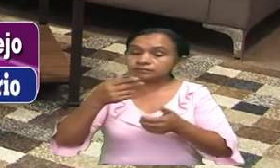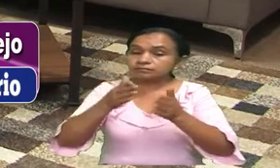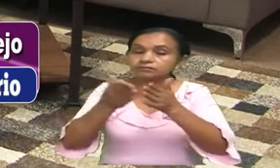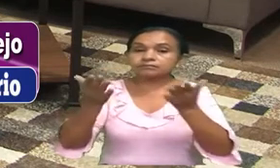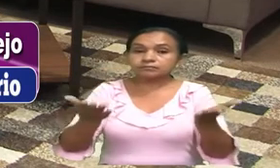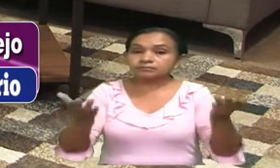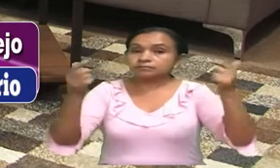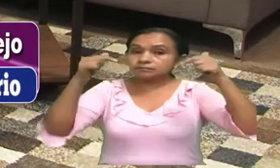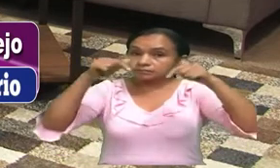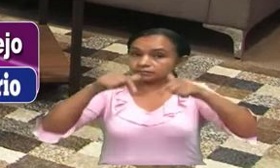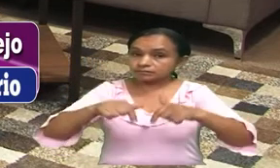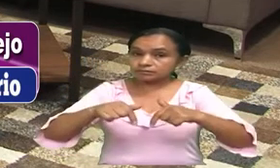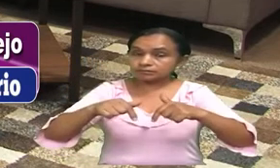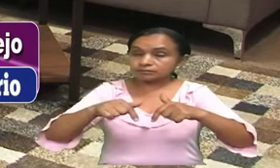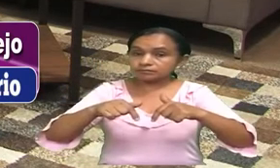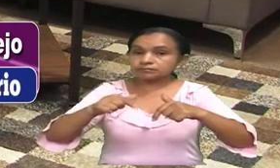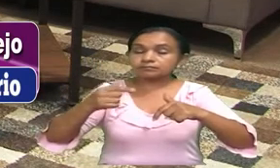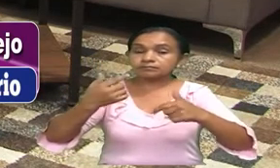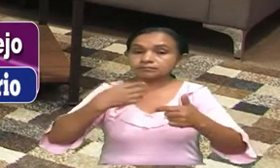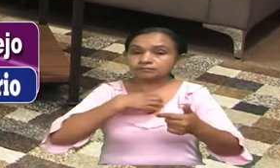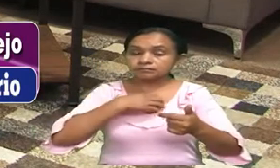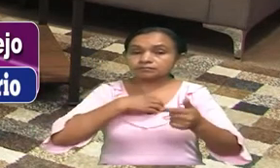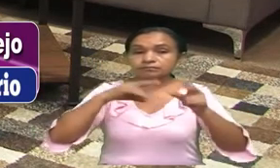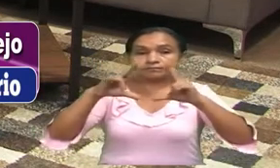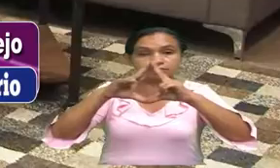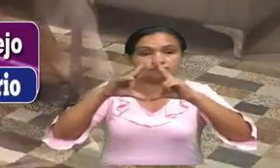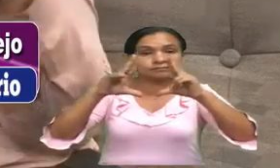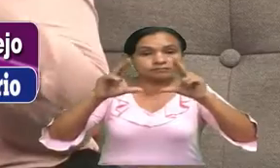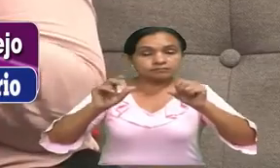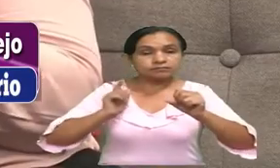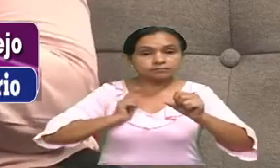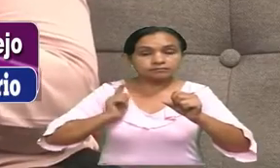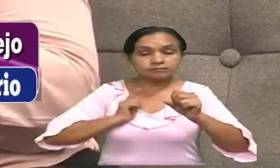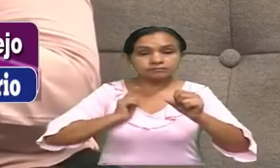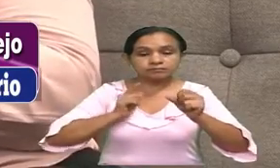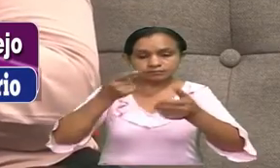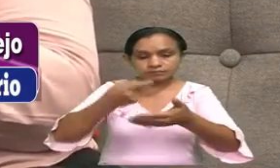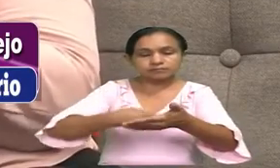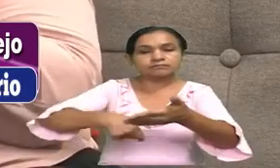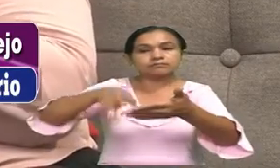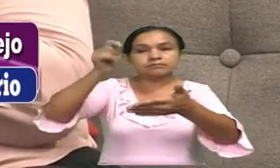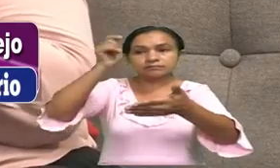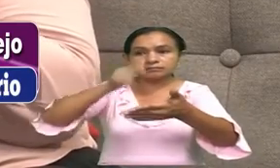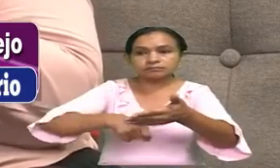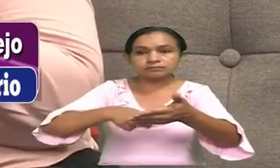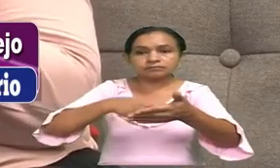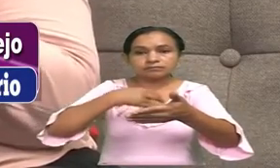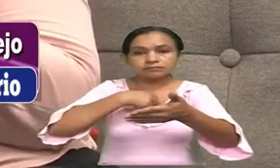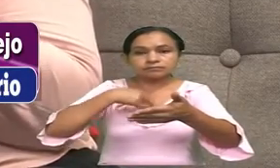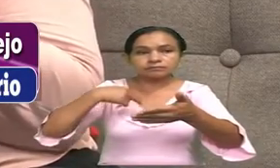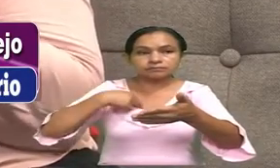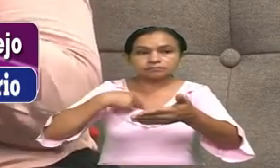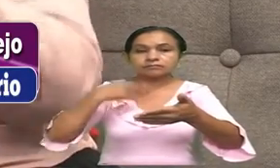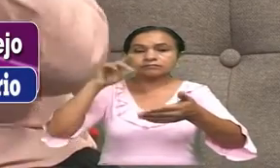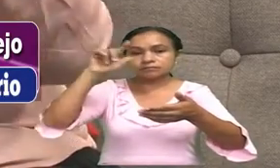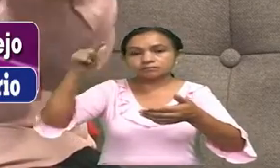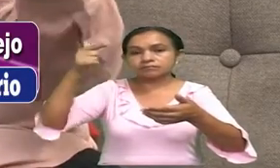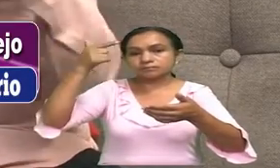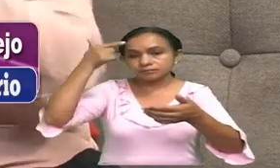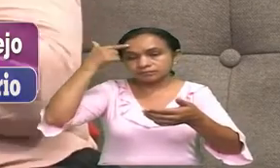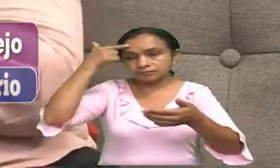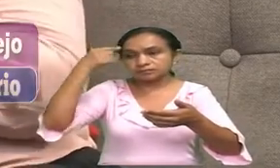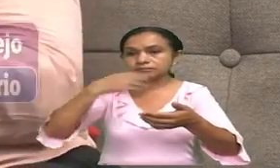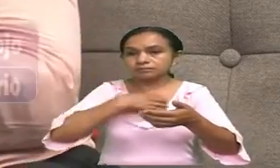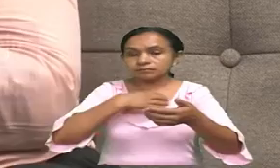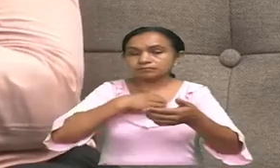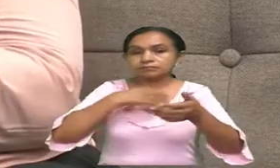ahora también nosotros como Nicaragua también ya somos firmantes, que nuestro gobierno pues